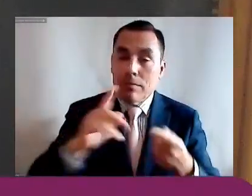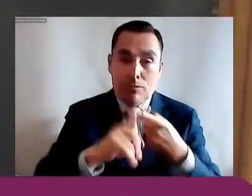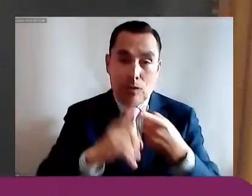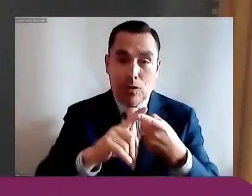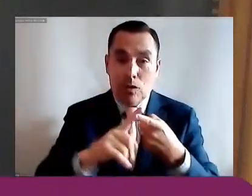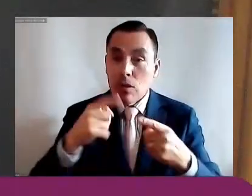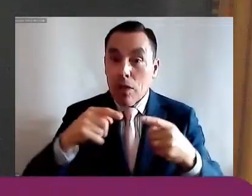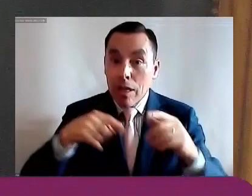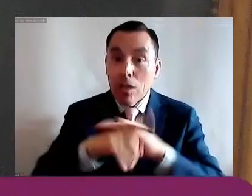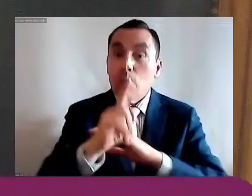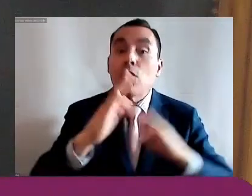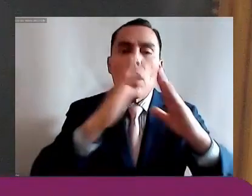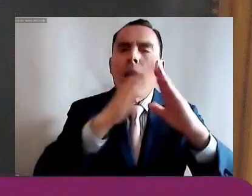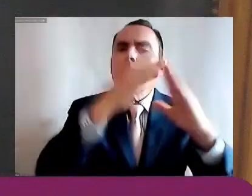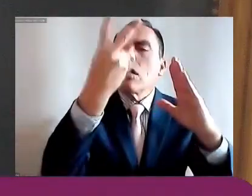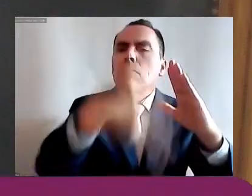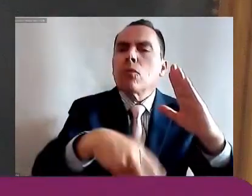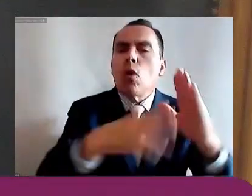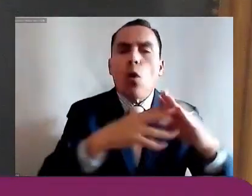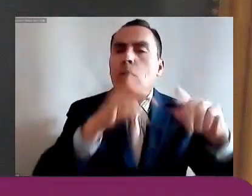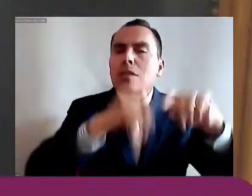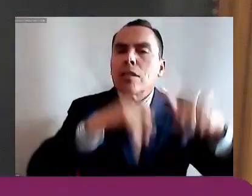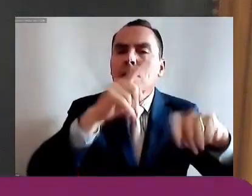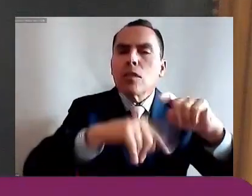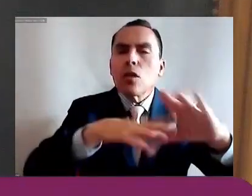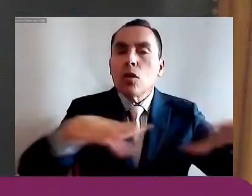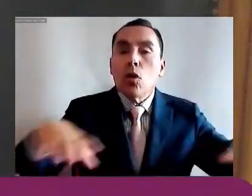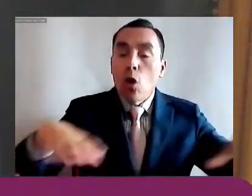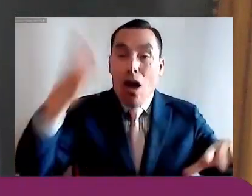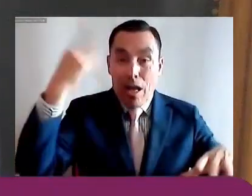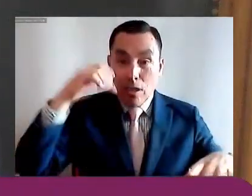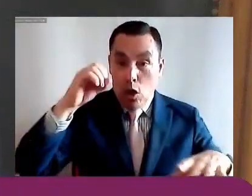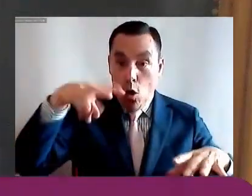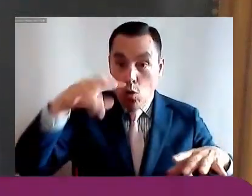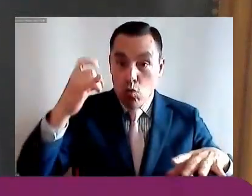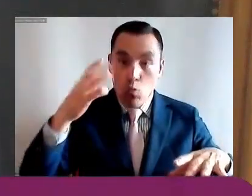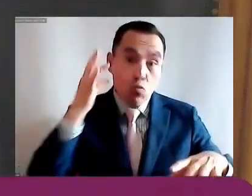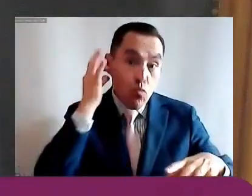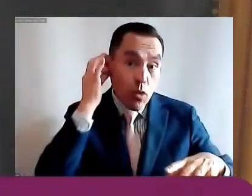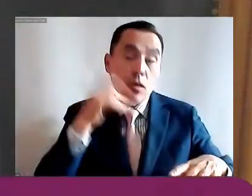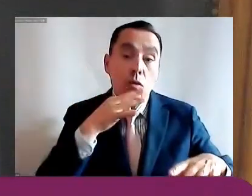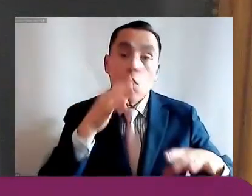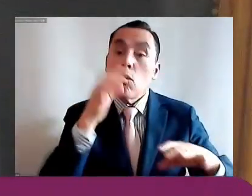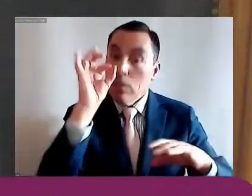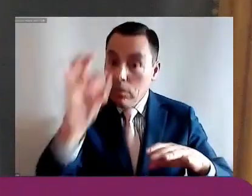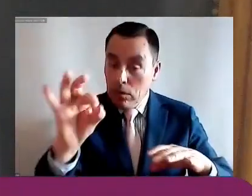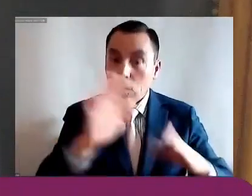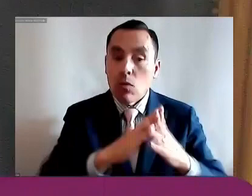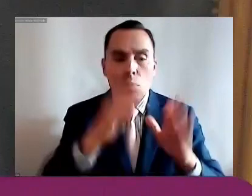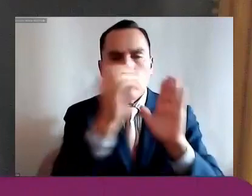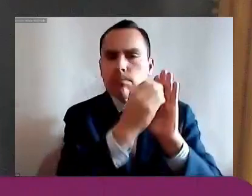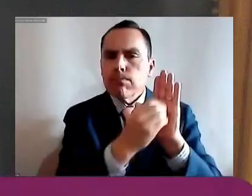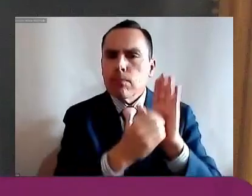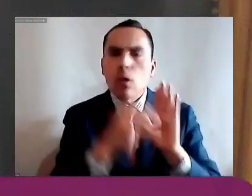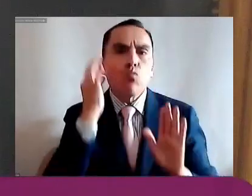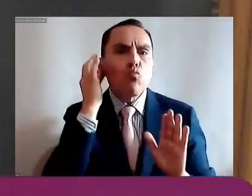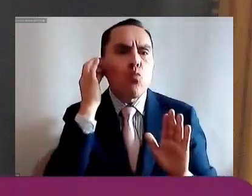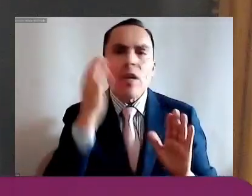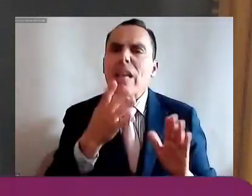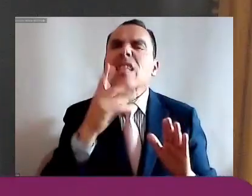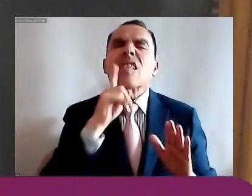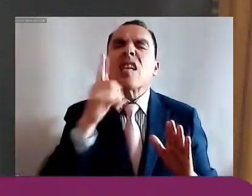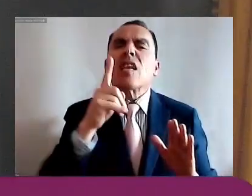propiedad, según ACNUD ONU Mujeres en el año 2020, las estadísticas acerca de la propiedad hay que mirarlas con